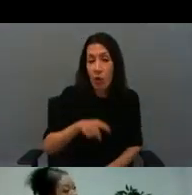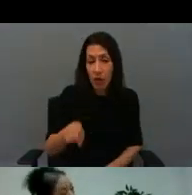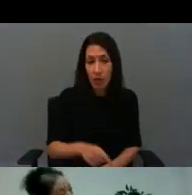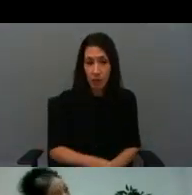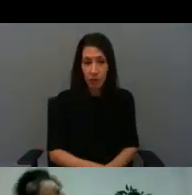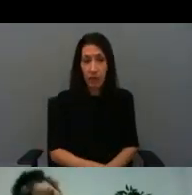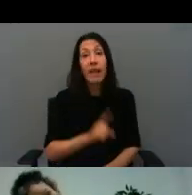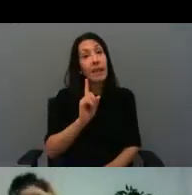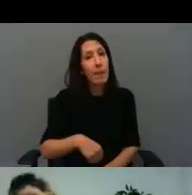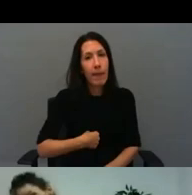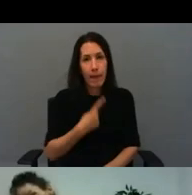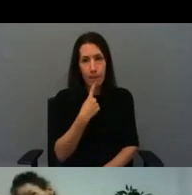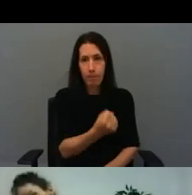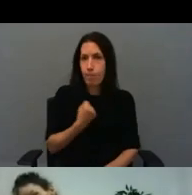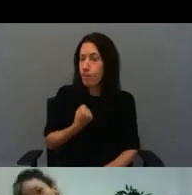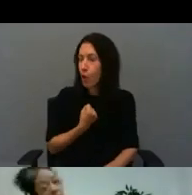quedarse callado.